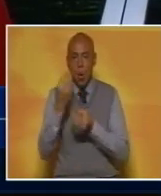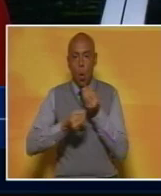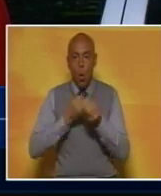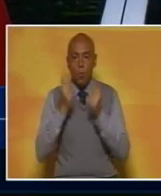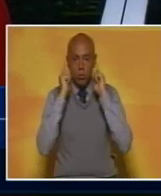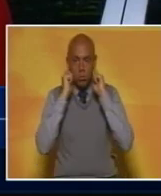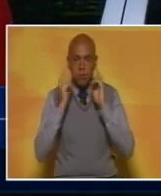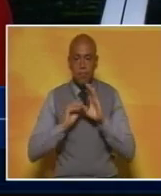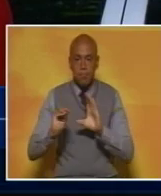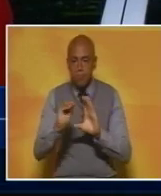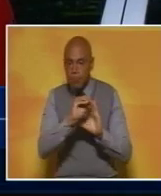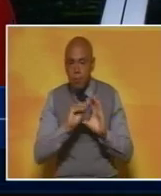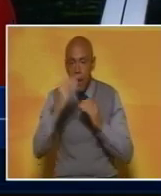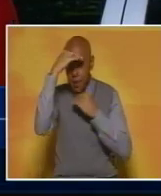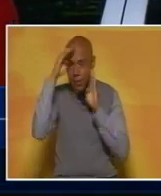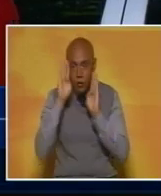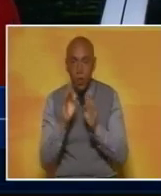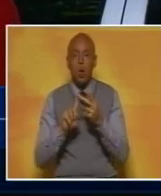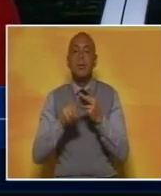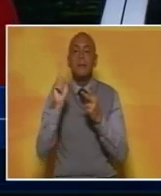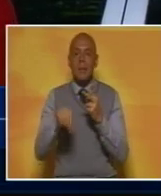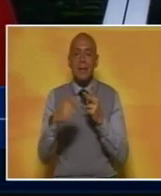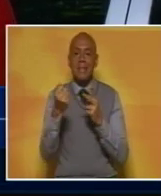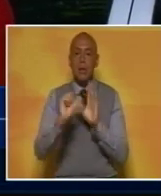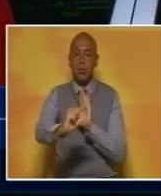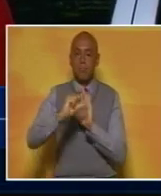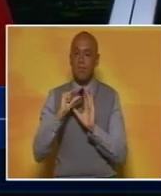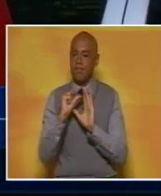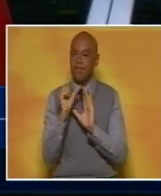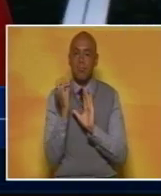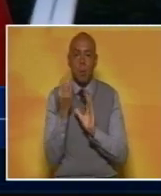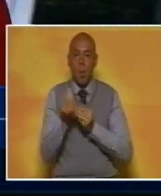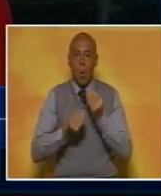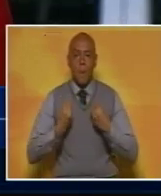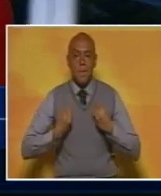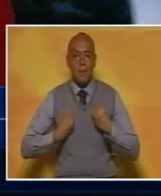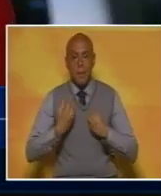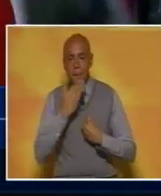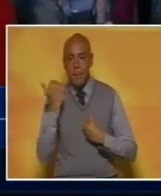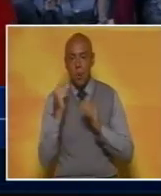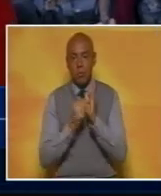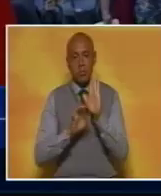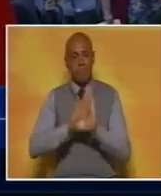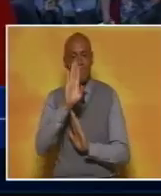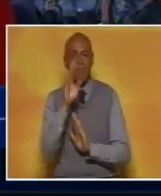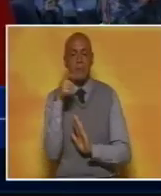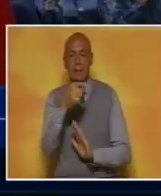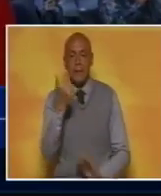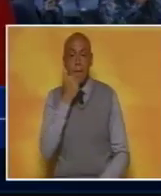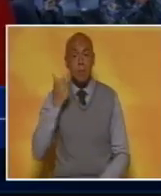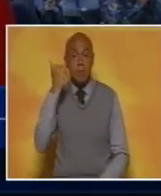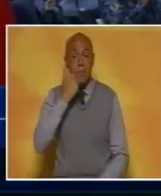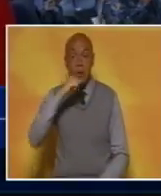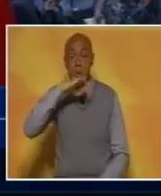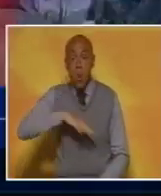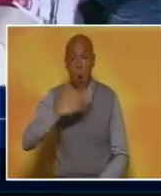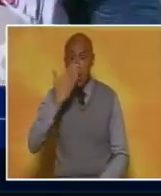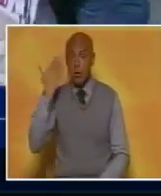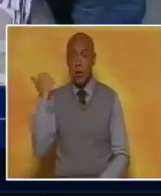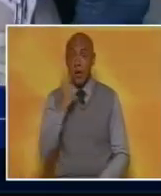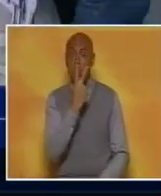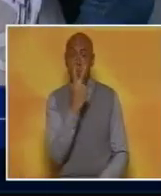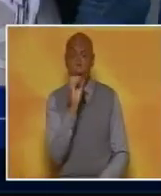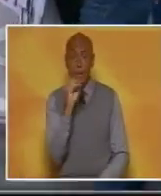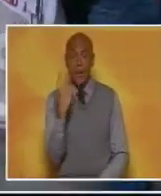con seguridad, aunado a los bajos sueldos que no le permiten tener una calidad de vida. Insisten en el que el reclamo no lleva poco tiempo, desde 2011. Ya